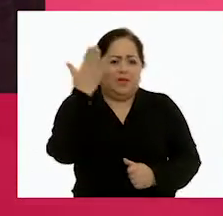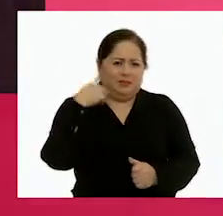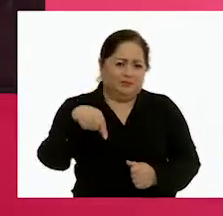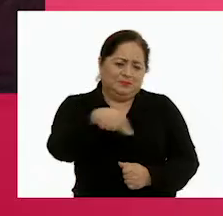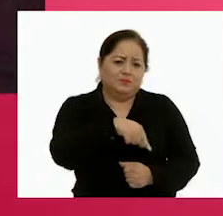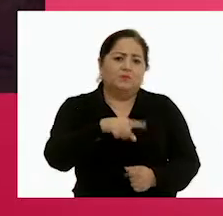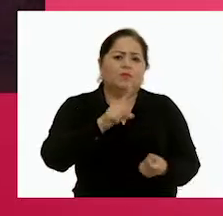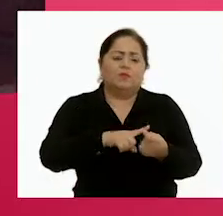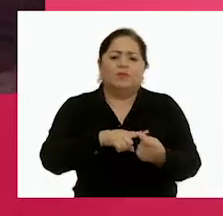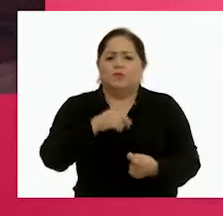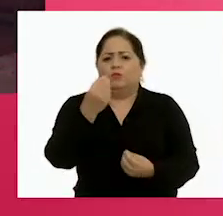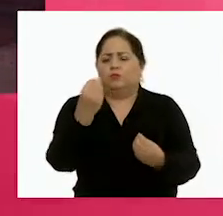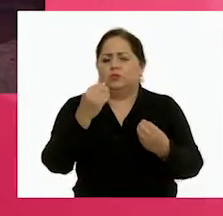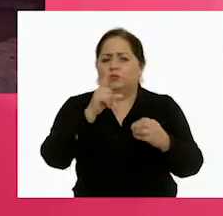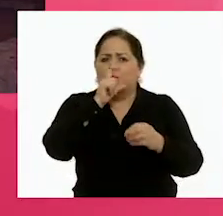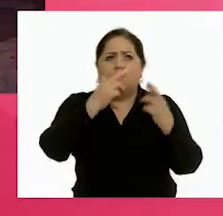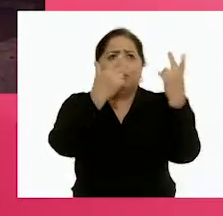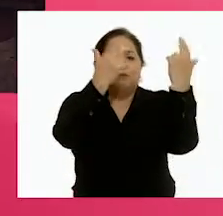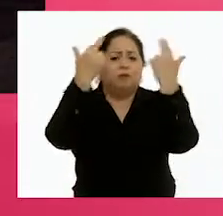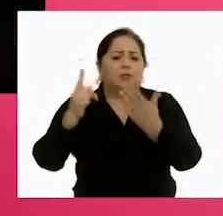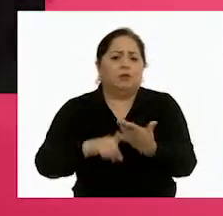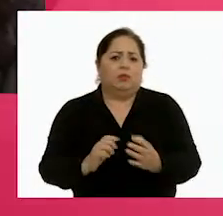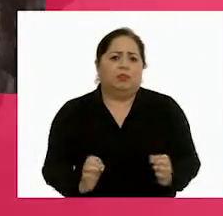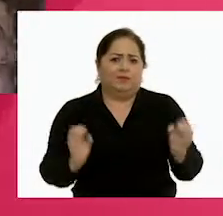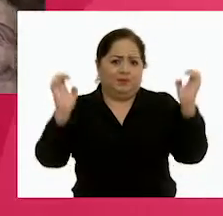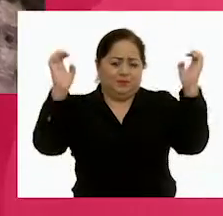estadía ocasionaron severos daños al edificio.